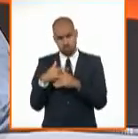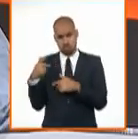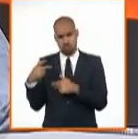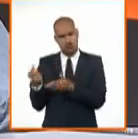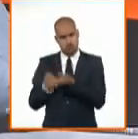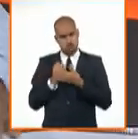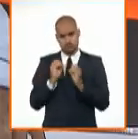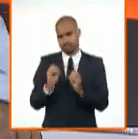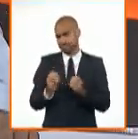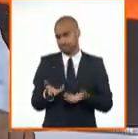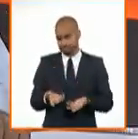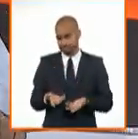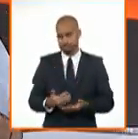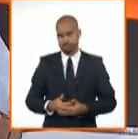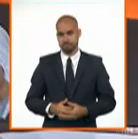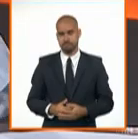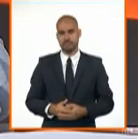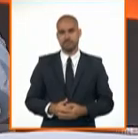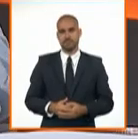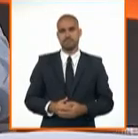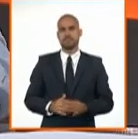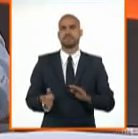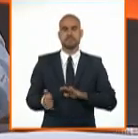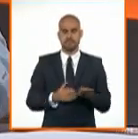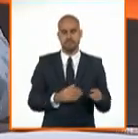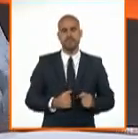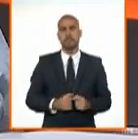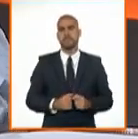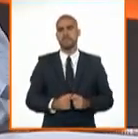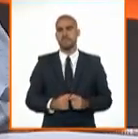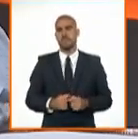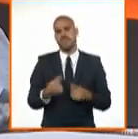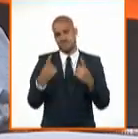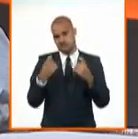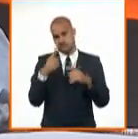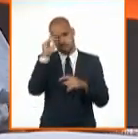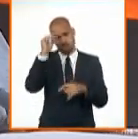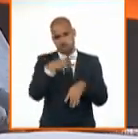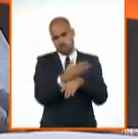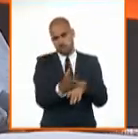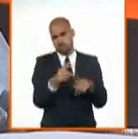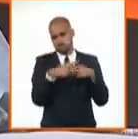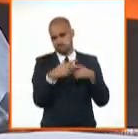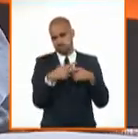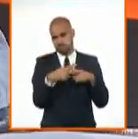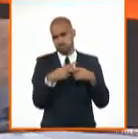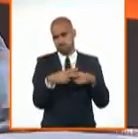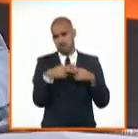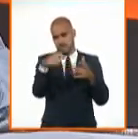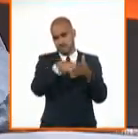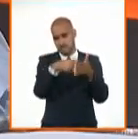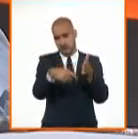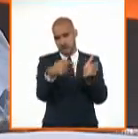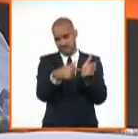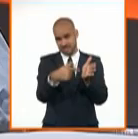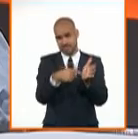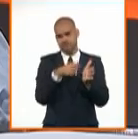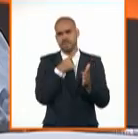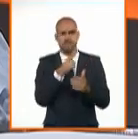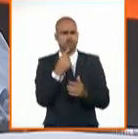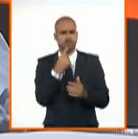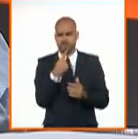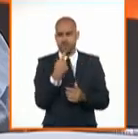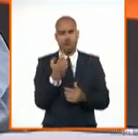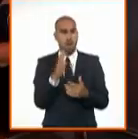y la falta de mantenimiento como se explicaba los mantenimientos por turnos sean ligeros de cualquier tipo